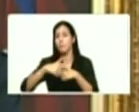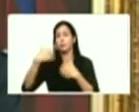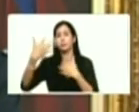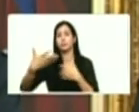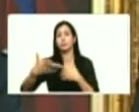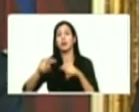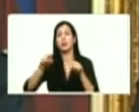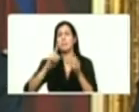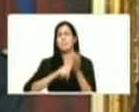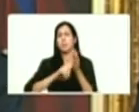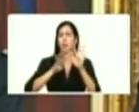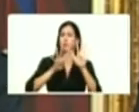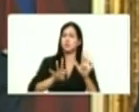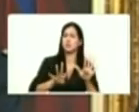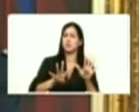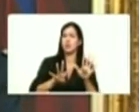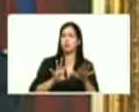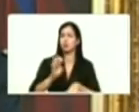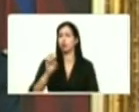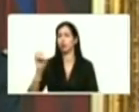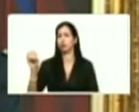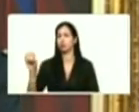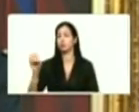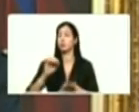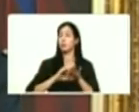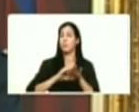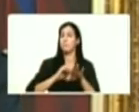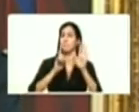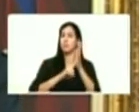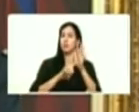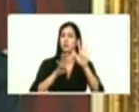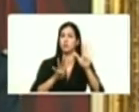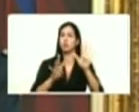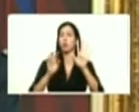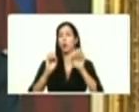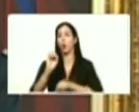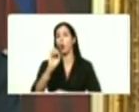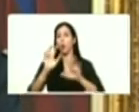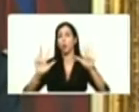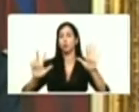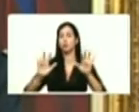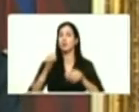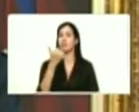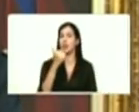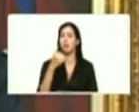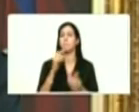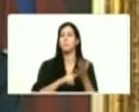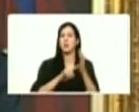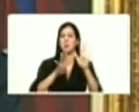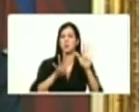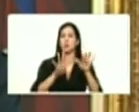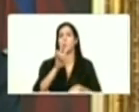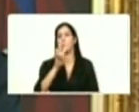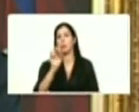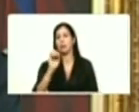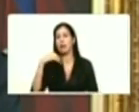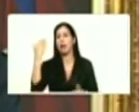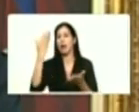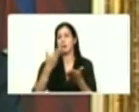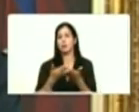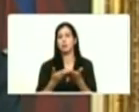historia de 1908 10 18 20 hasta